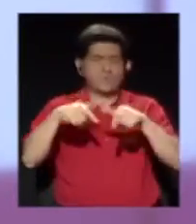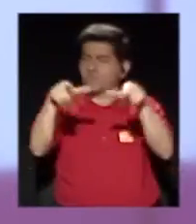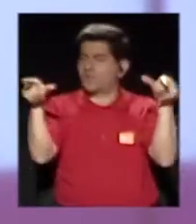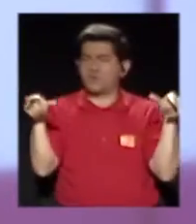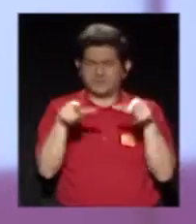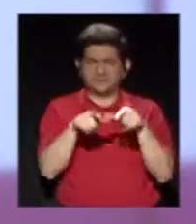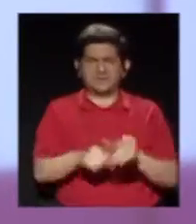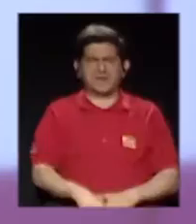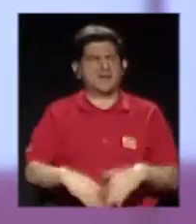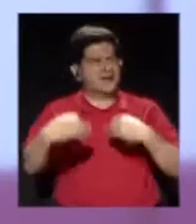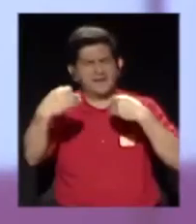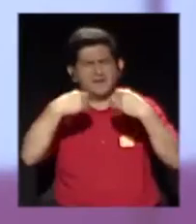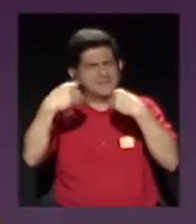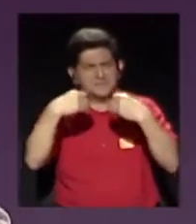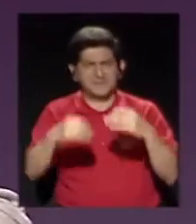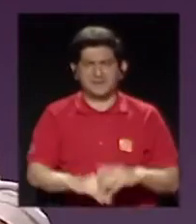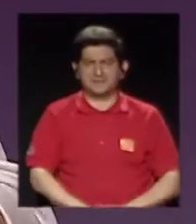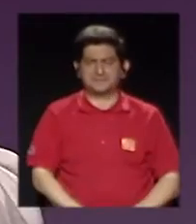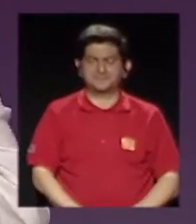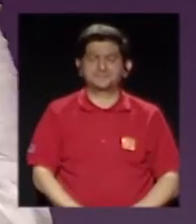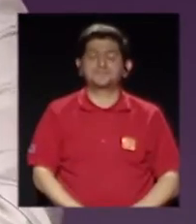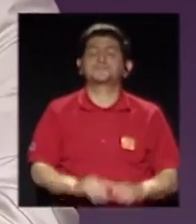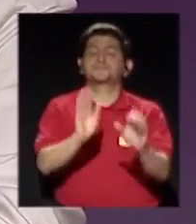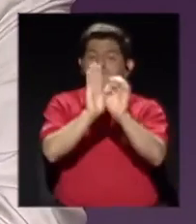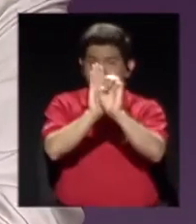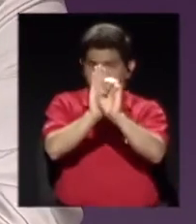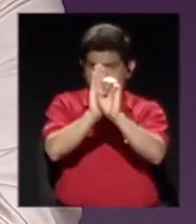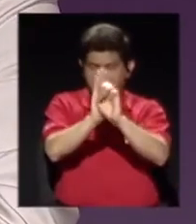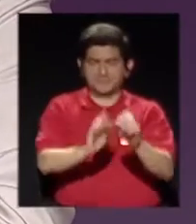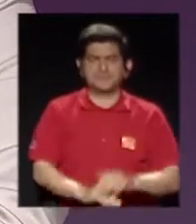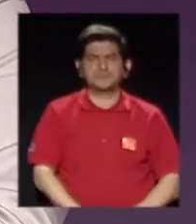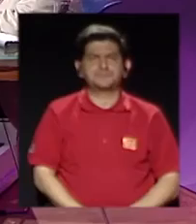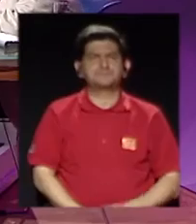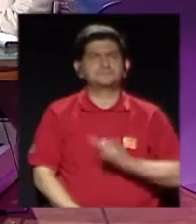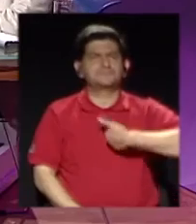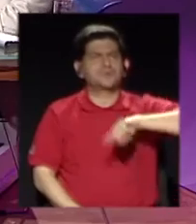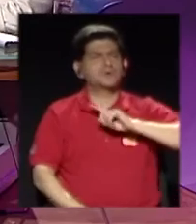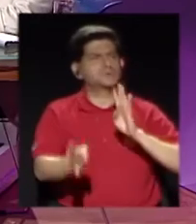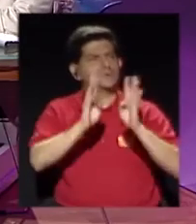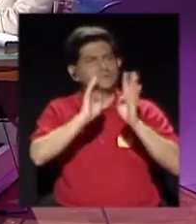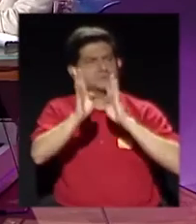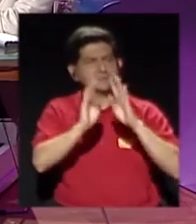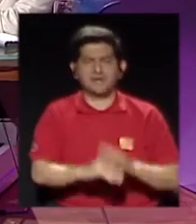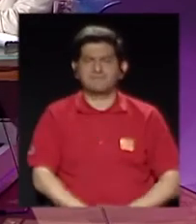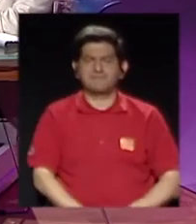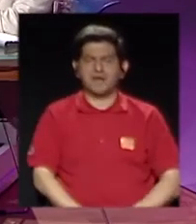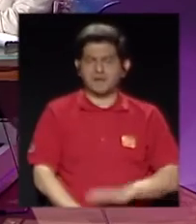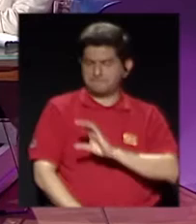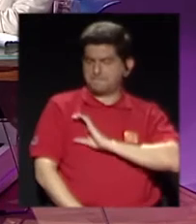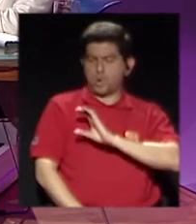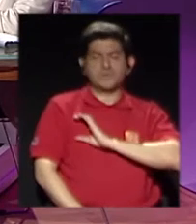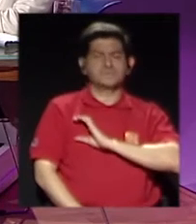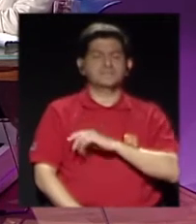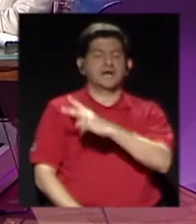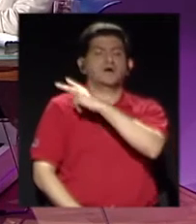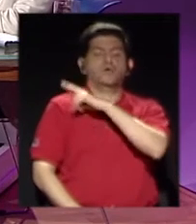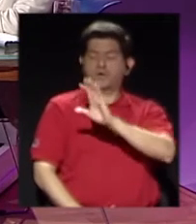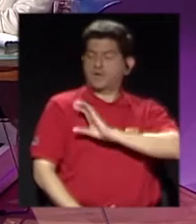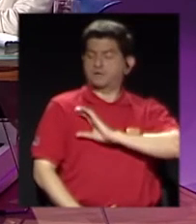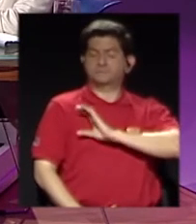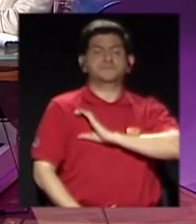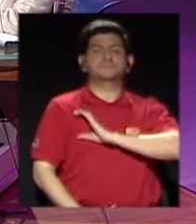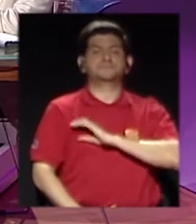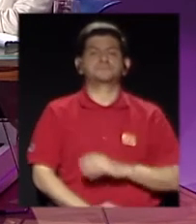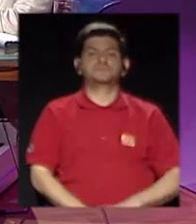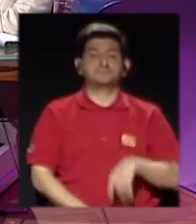a veces también como desgraciadamente por ejemplo estaríamos hablando de un policía un jefe policial